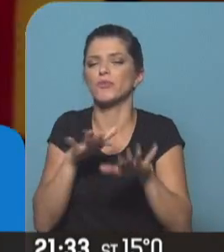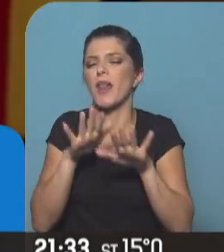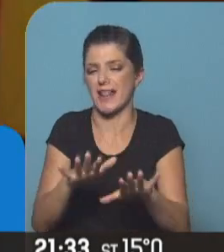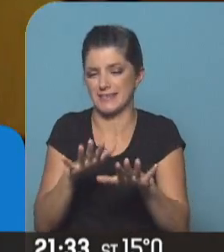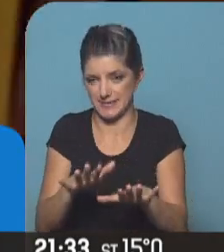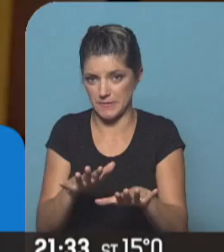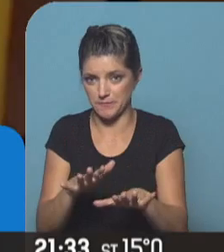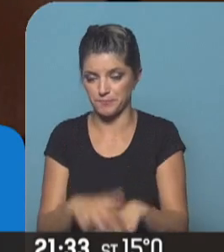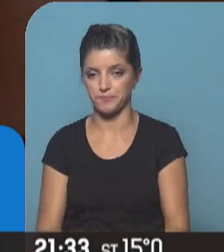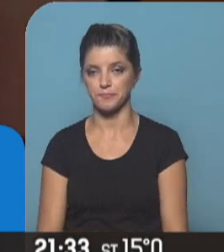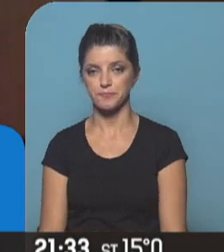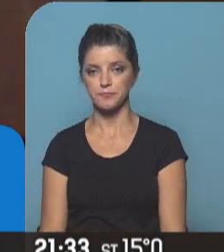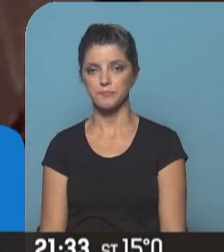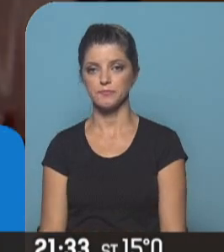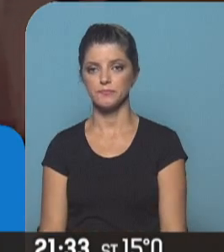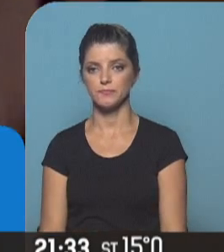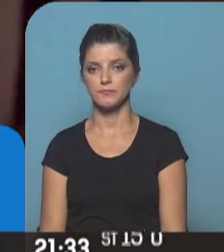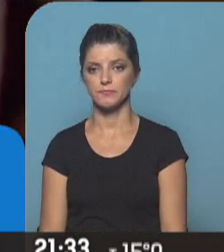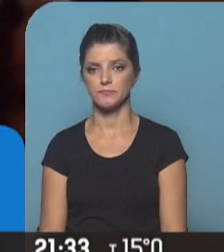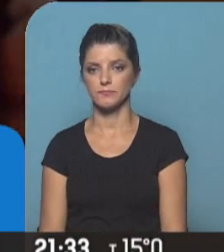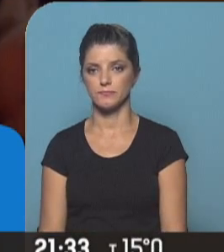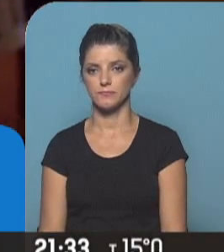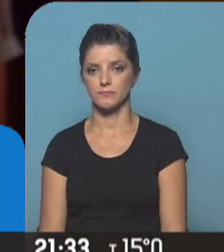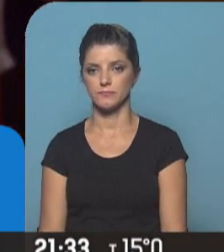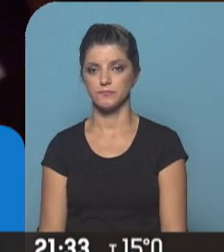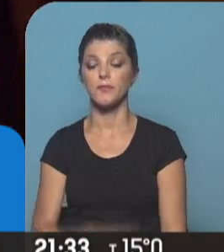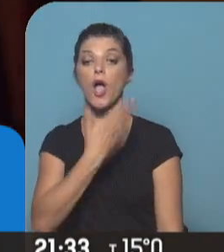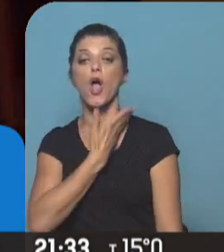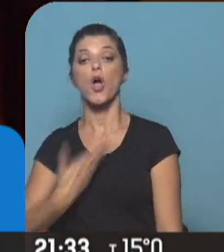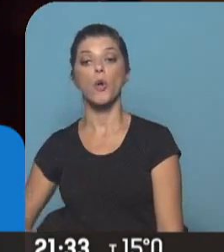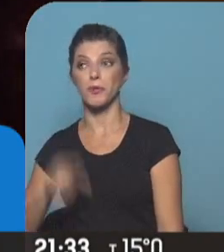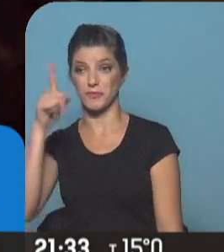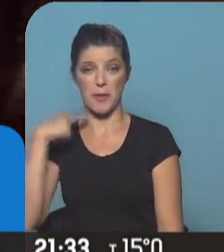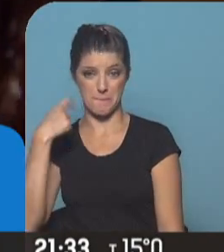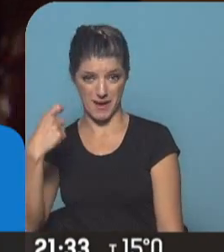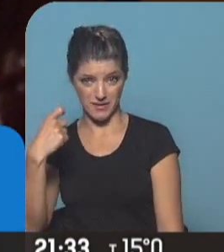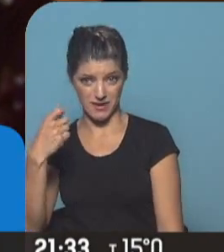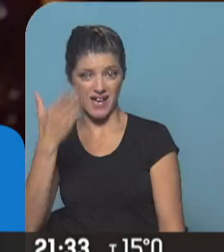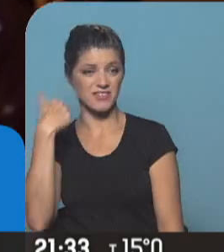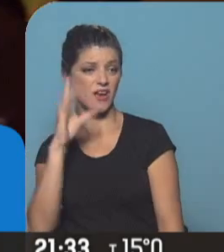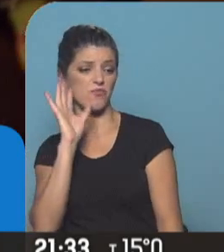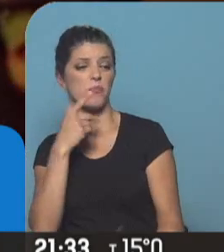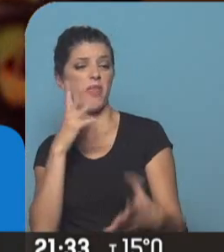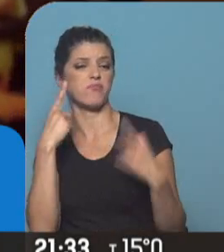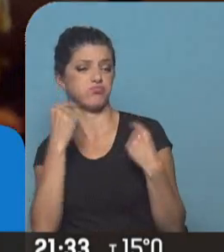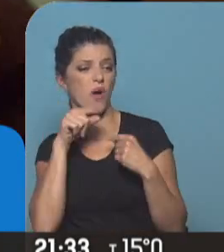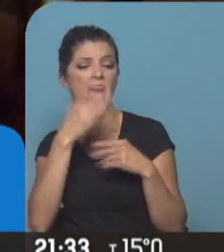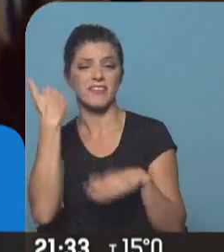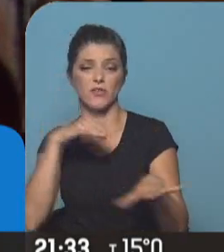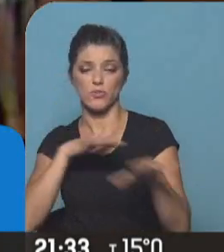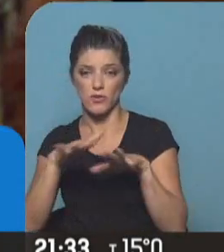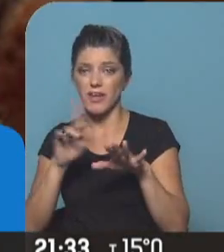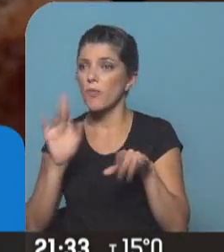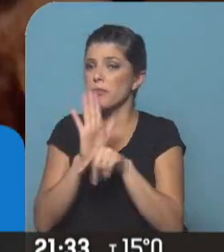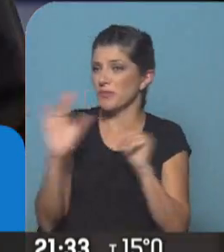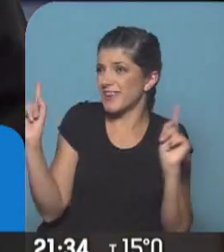no esa indolencia del gobierno español hacia lo que pasó ayer es un poco el resumen de lo